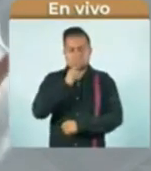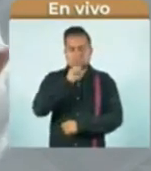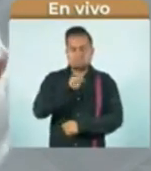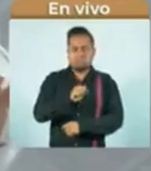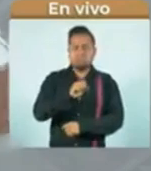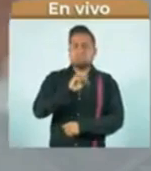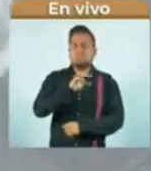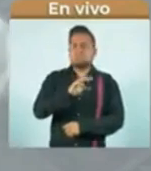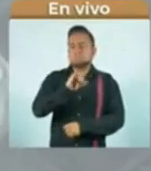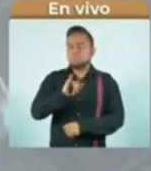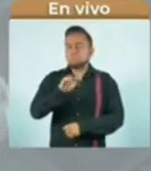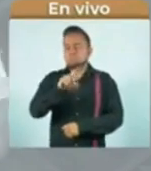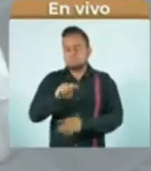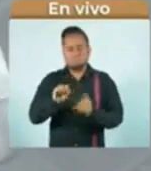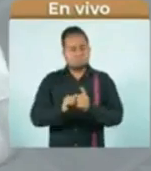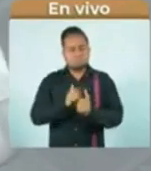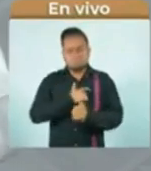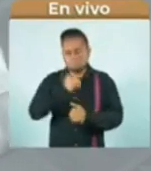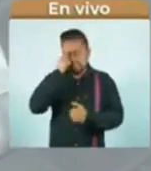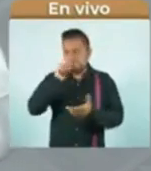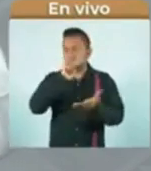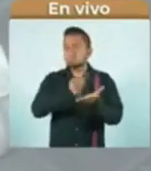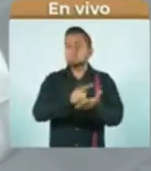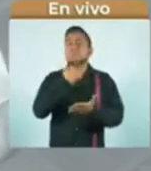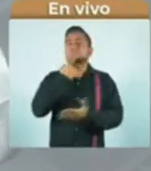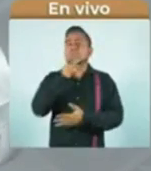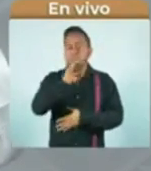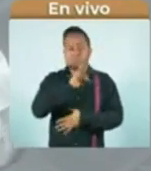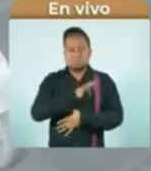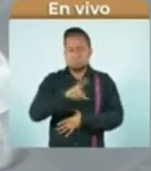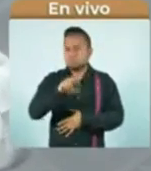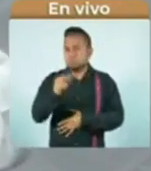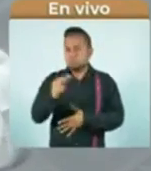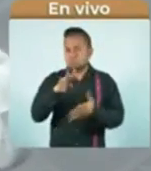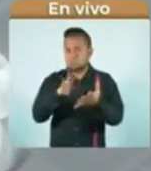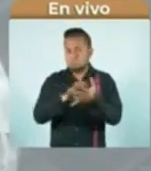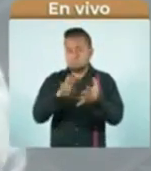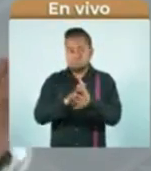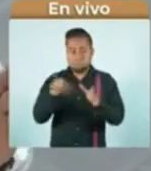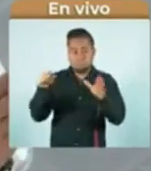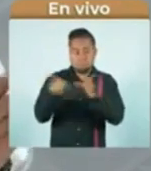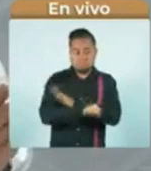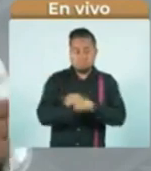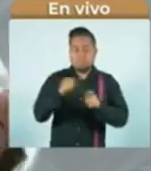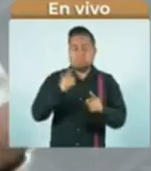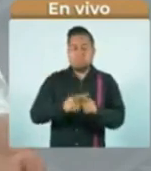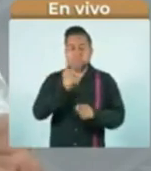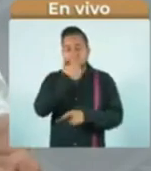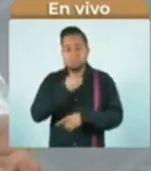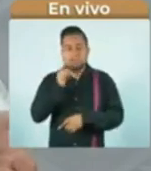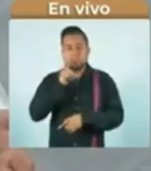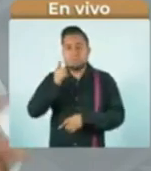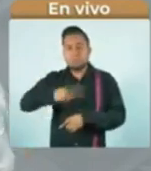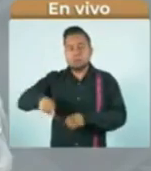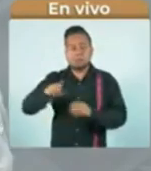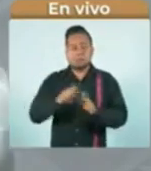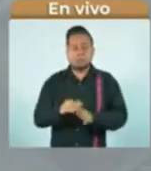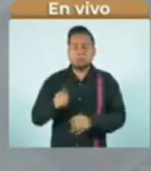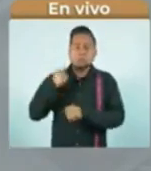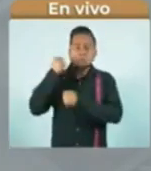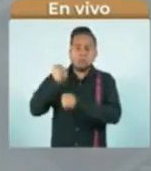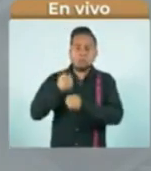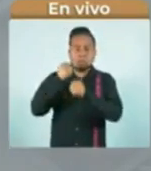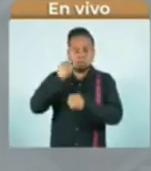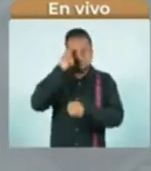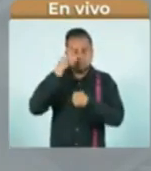que esto se vaya por la vía jurídica sin necesidad de tener en la cárcel a hombres y mujeres que pues consideran que están luchando por algo